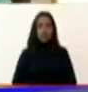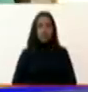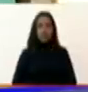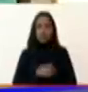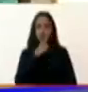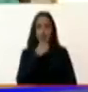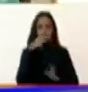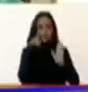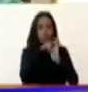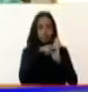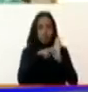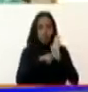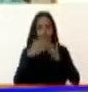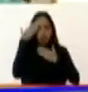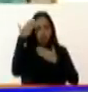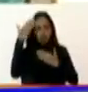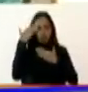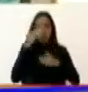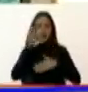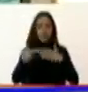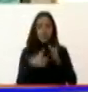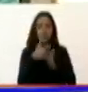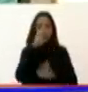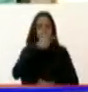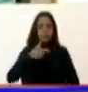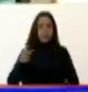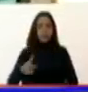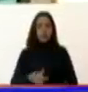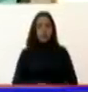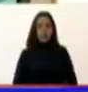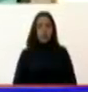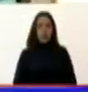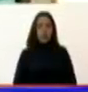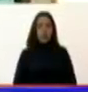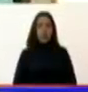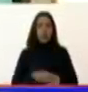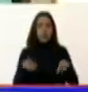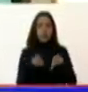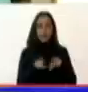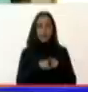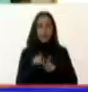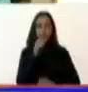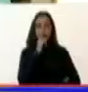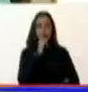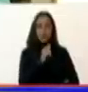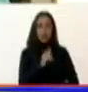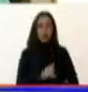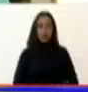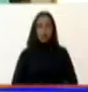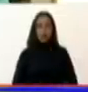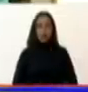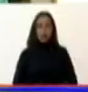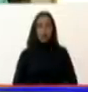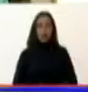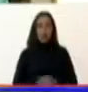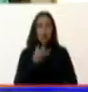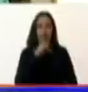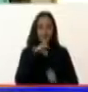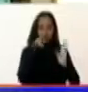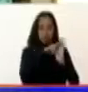para saludarlos a todos y a todas. De todas maneras les digo, tengo la lista